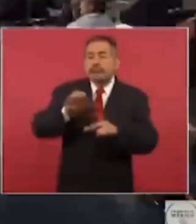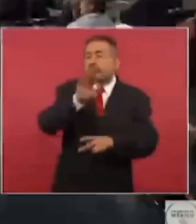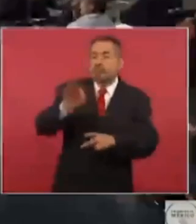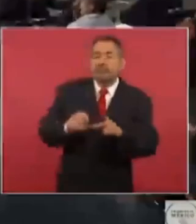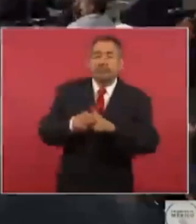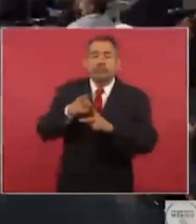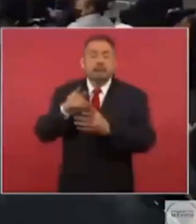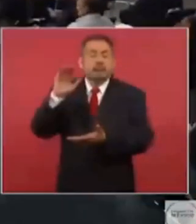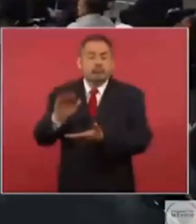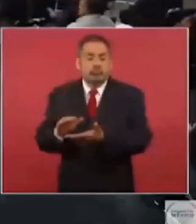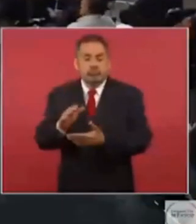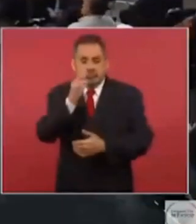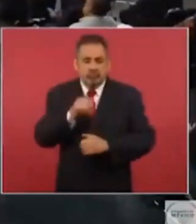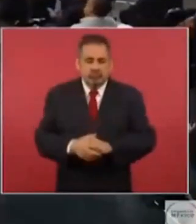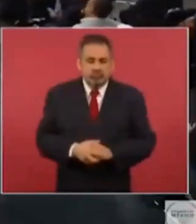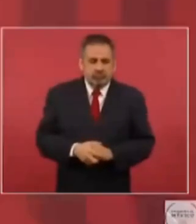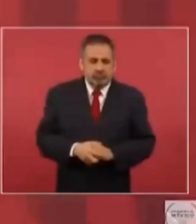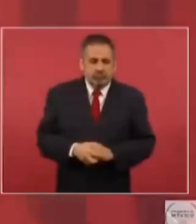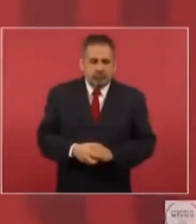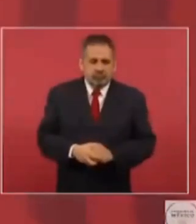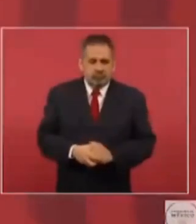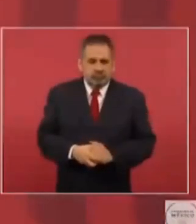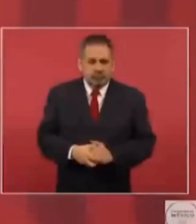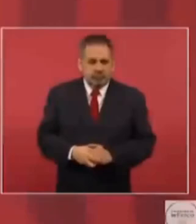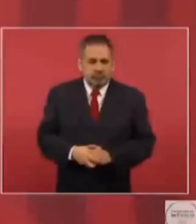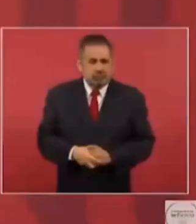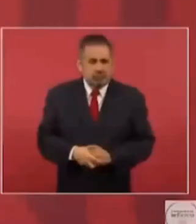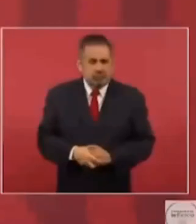un aplauso a la oposición